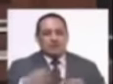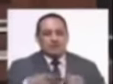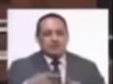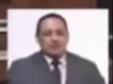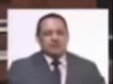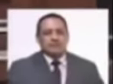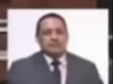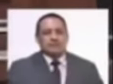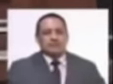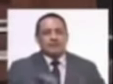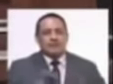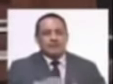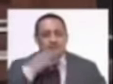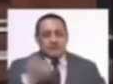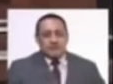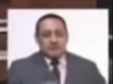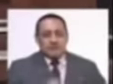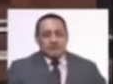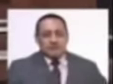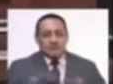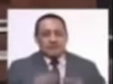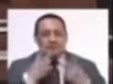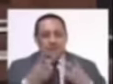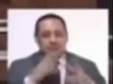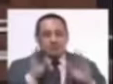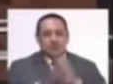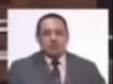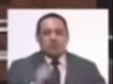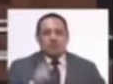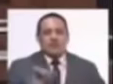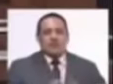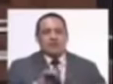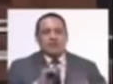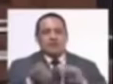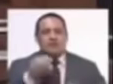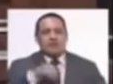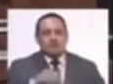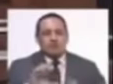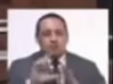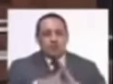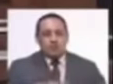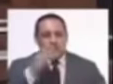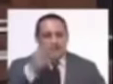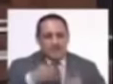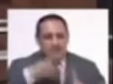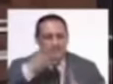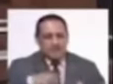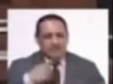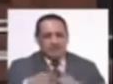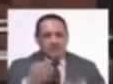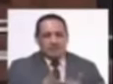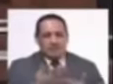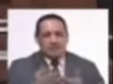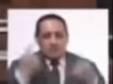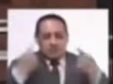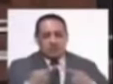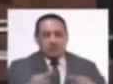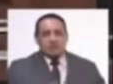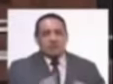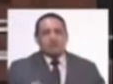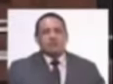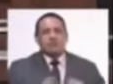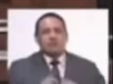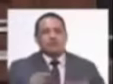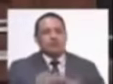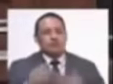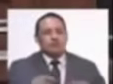tipo. Es cierto que pueden darse el caso de un magistrado que cambie su voto luego de analizar aspectos que no tomó en cuenta al momento de la deliberación, pero